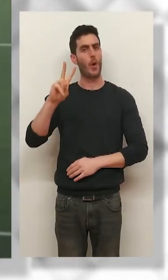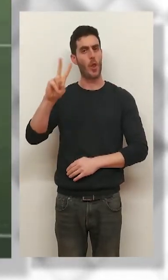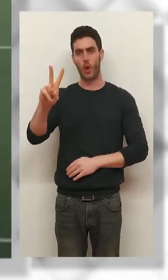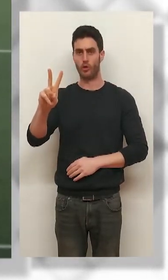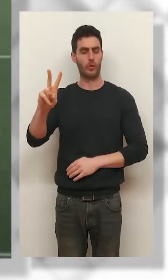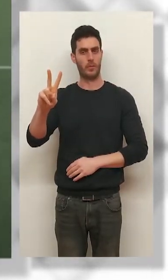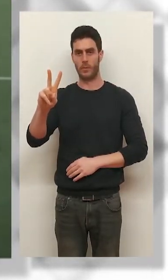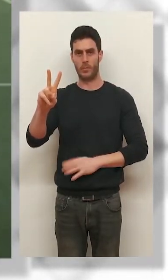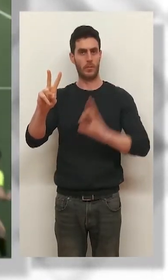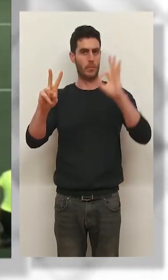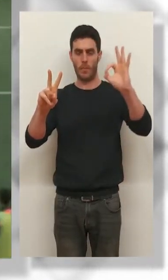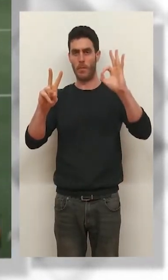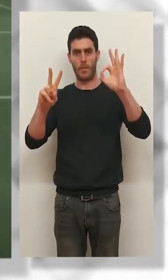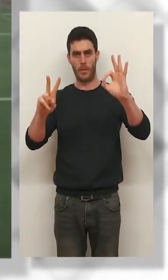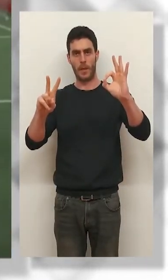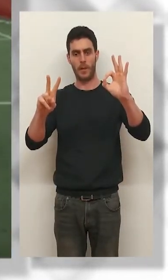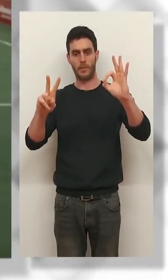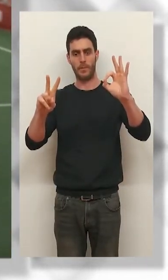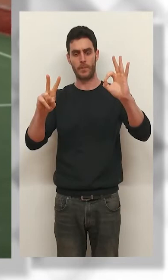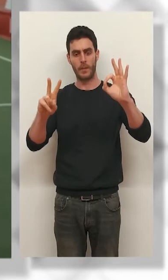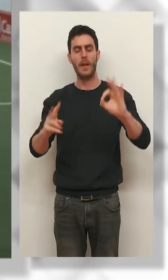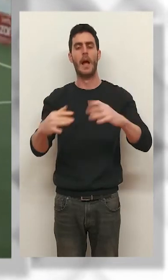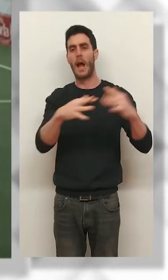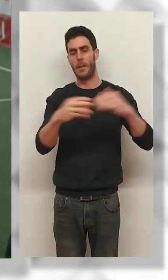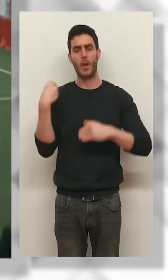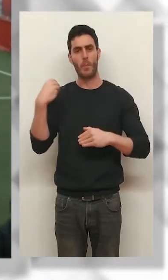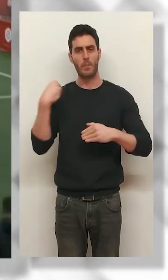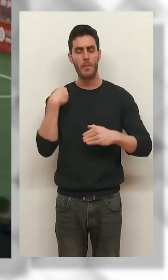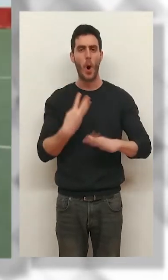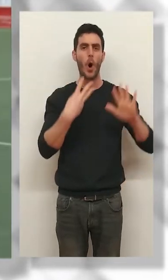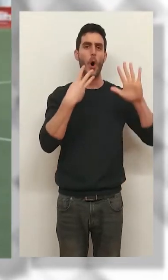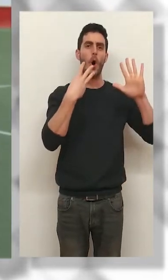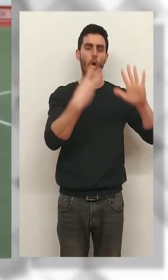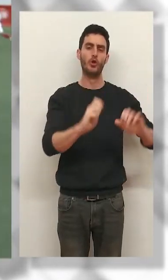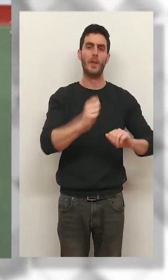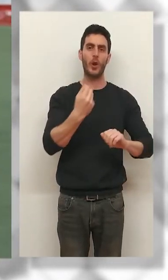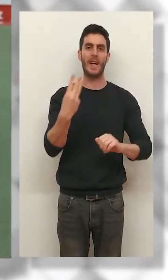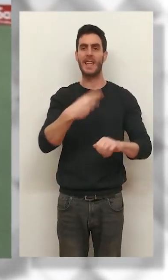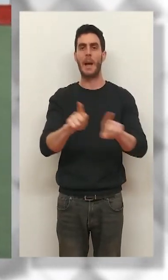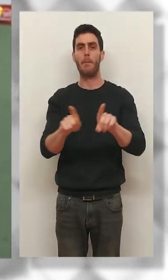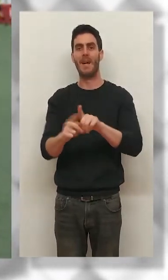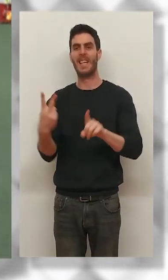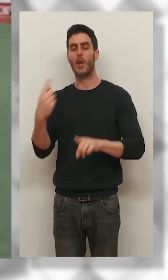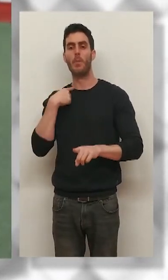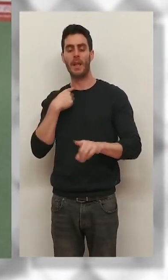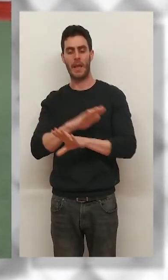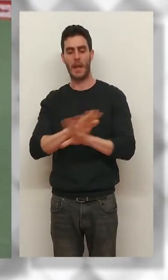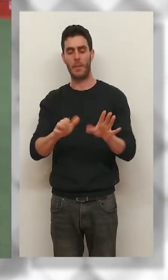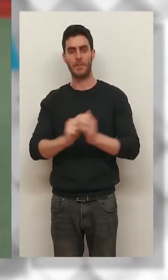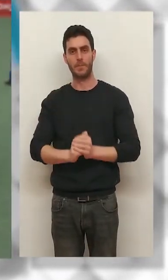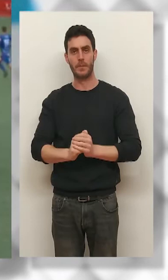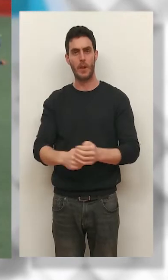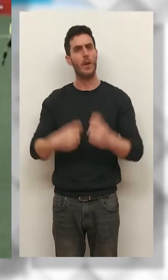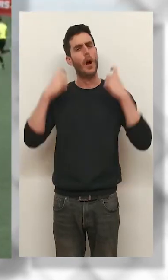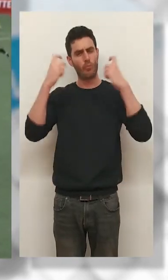8 victorias, 3 empates y solo 2 derrotas. A pesar de los intentos ya en la segunda mitad